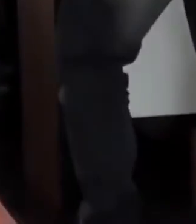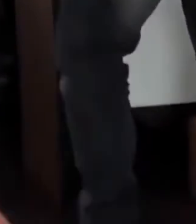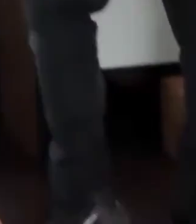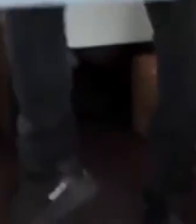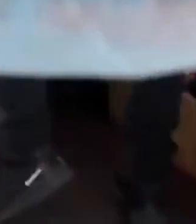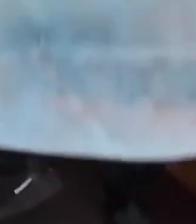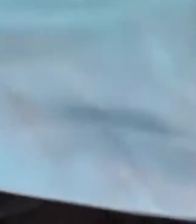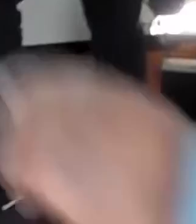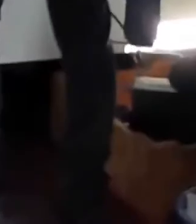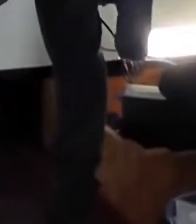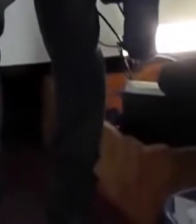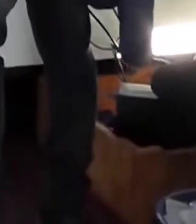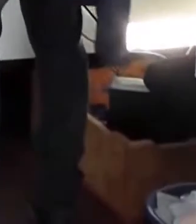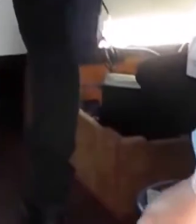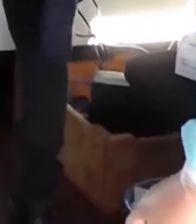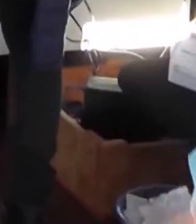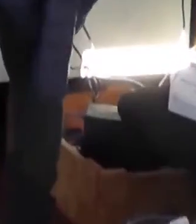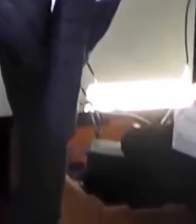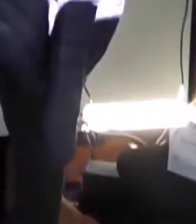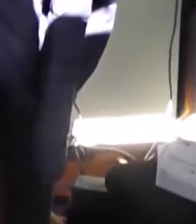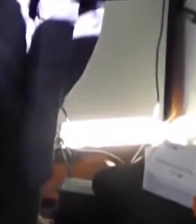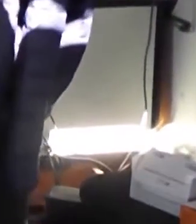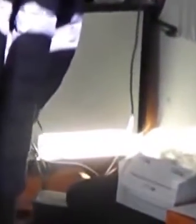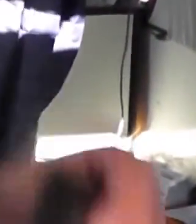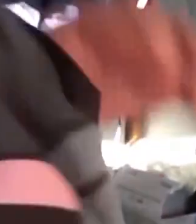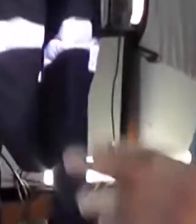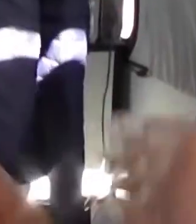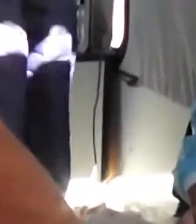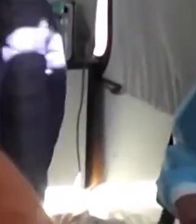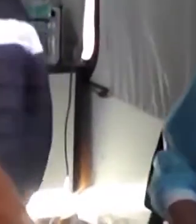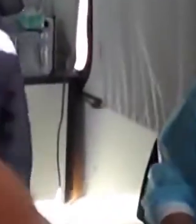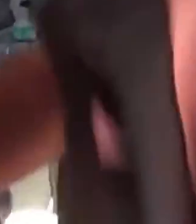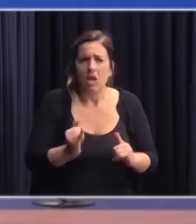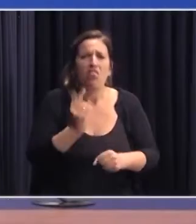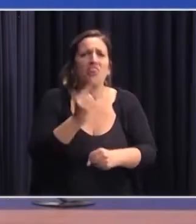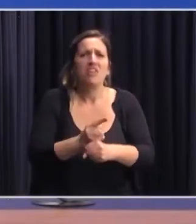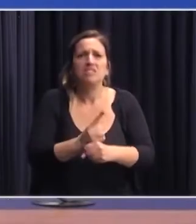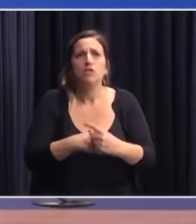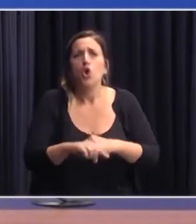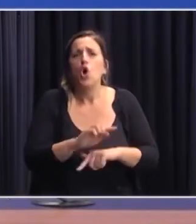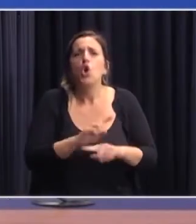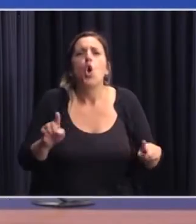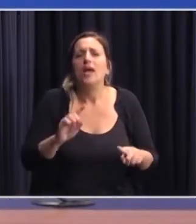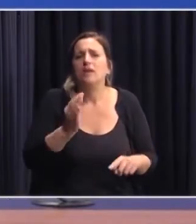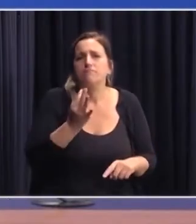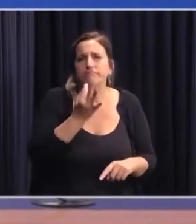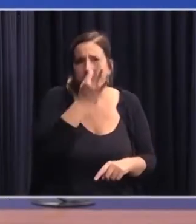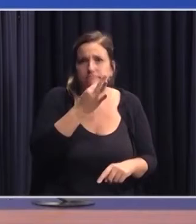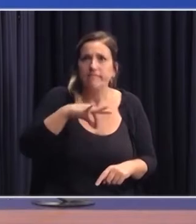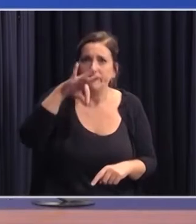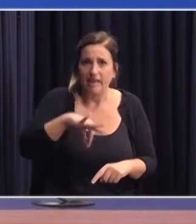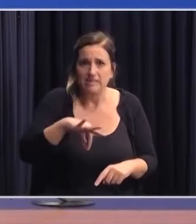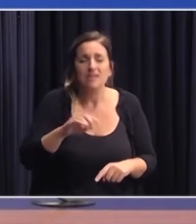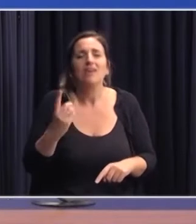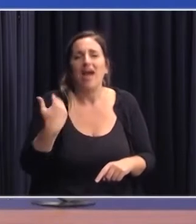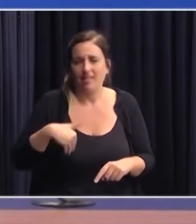asintomáticos creo que israel es uno de los países que ha decidido si ese es el camino nosotros y